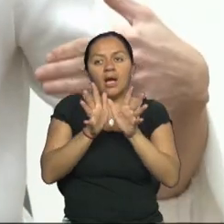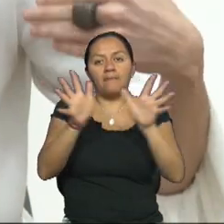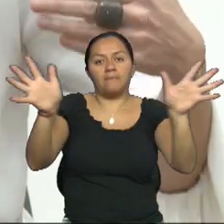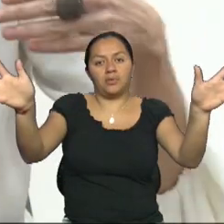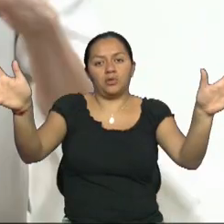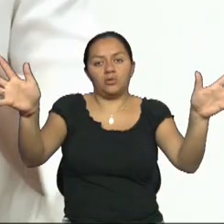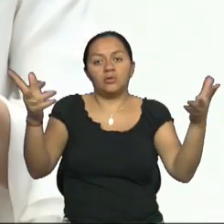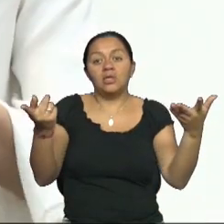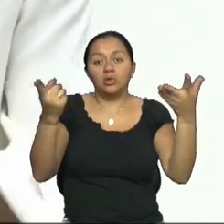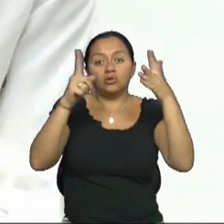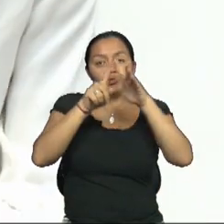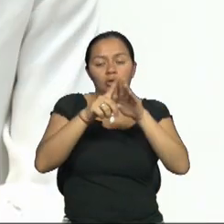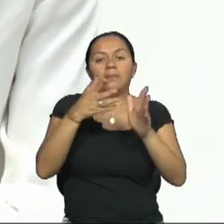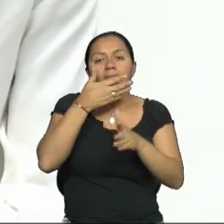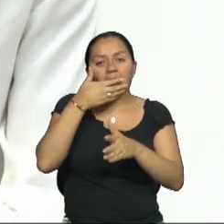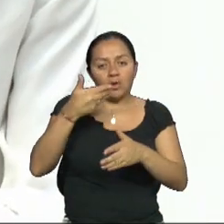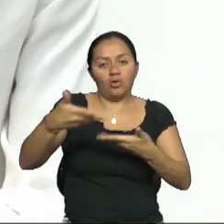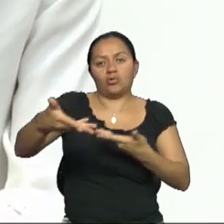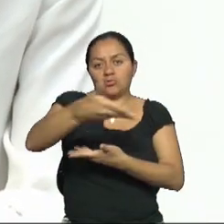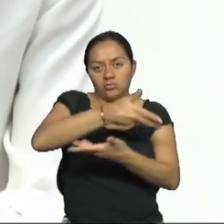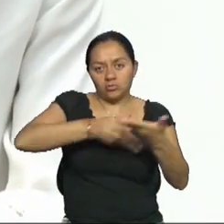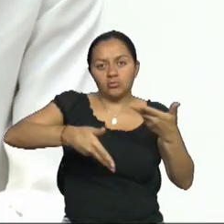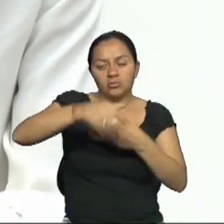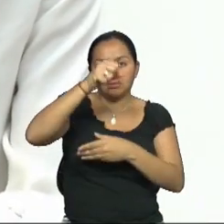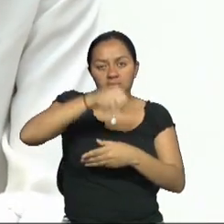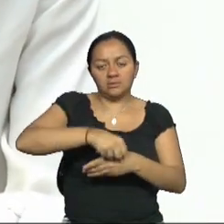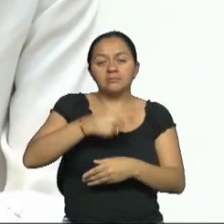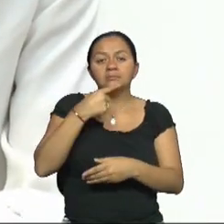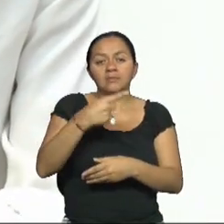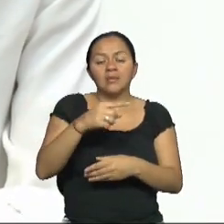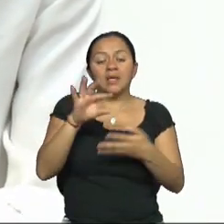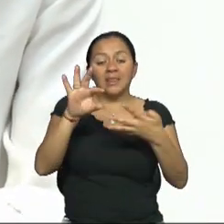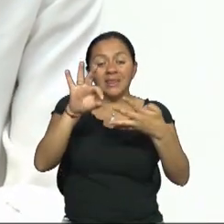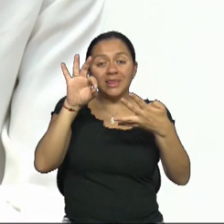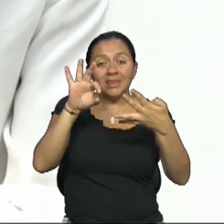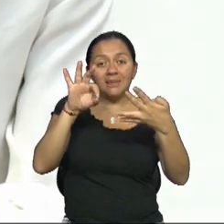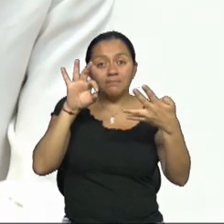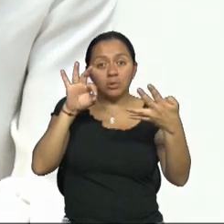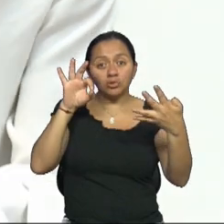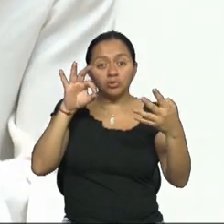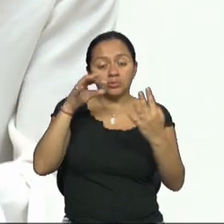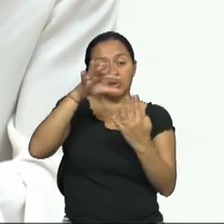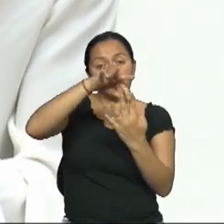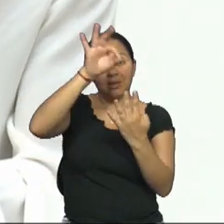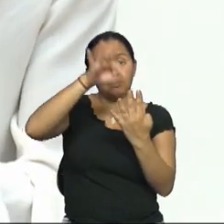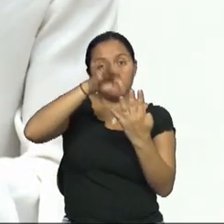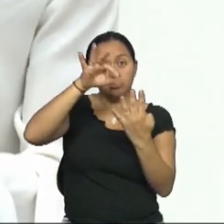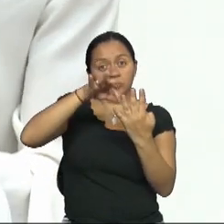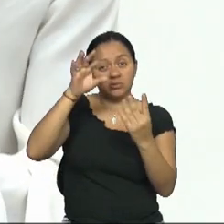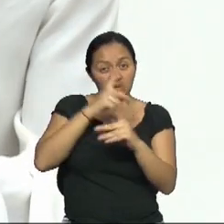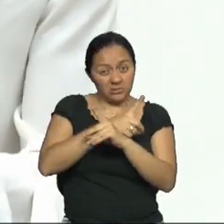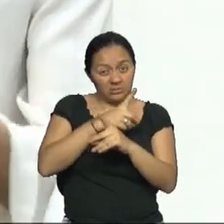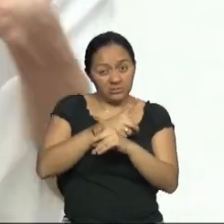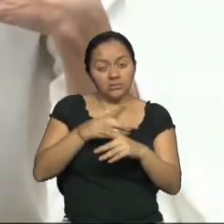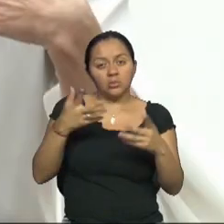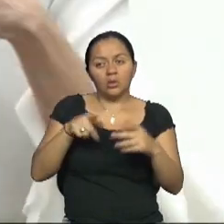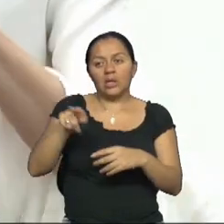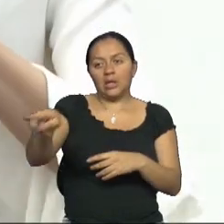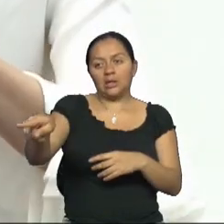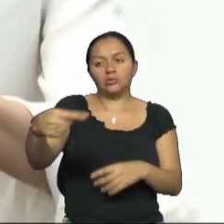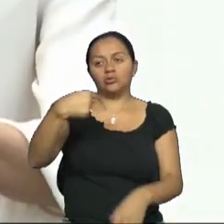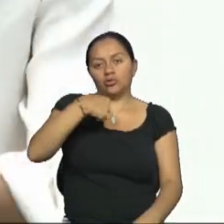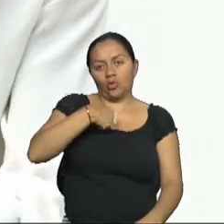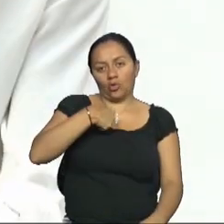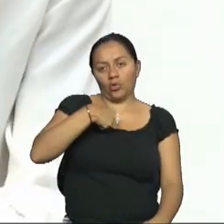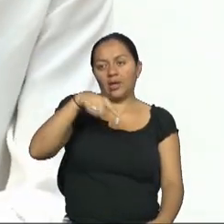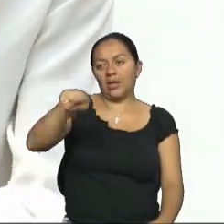más inclusiva. Parece que cuando hablamos siempre de los tipos de discapacidad, hablamos de ellos y